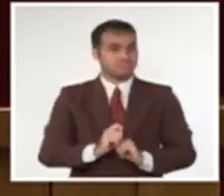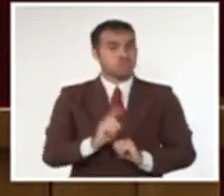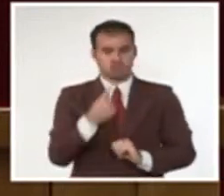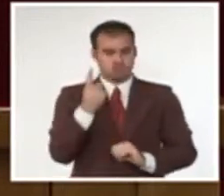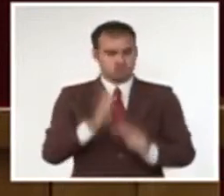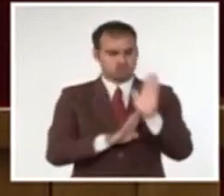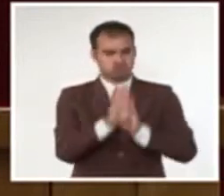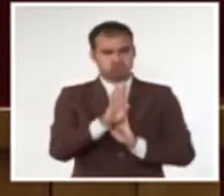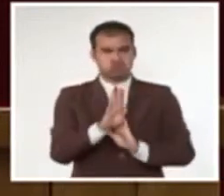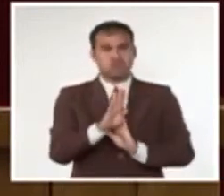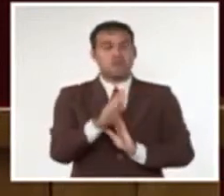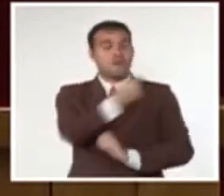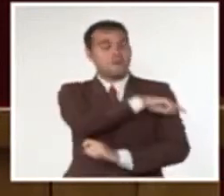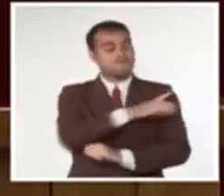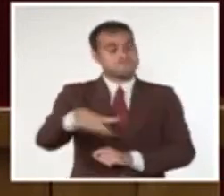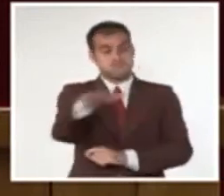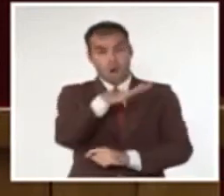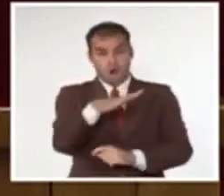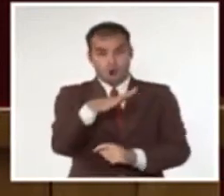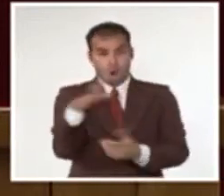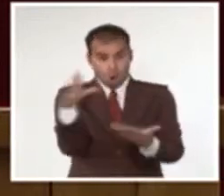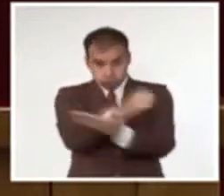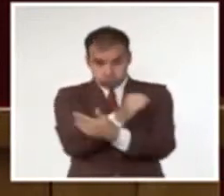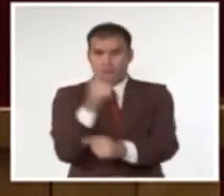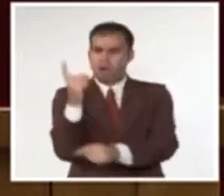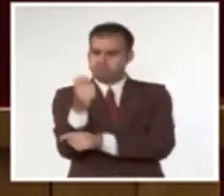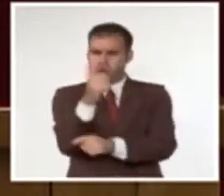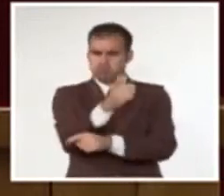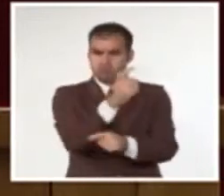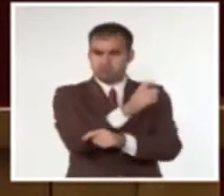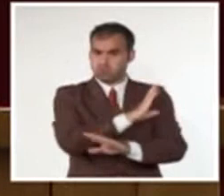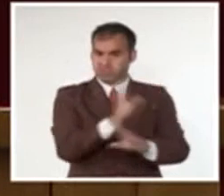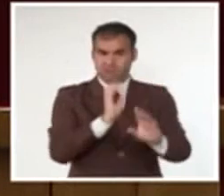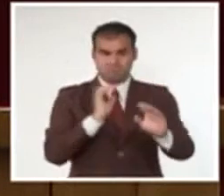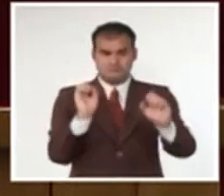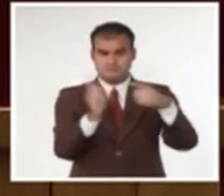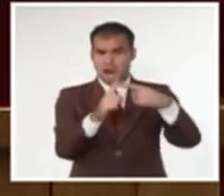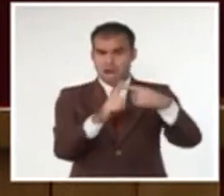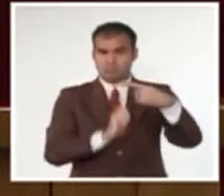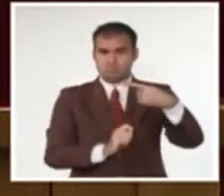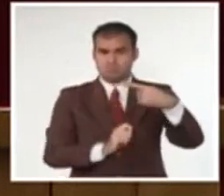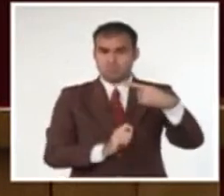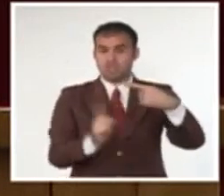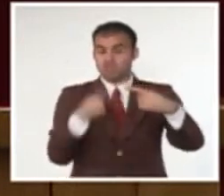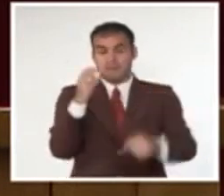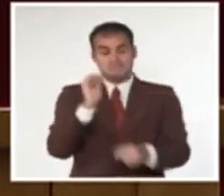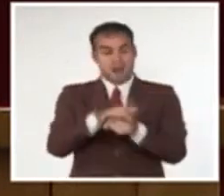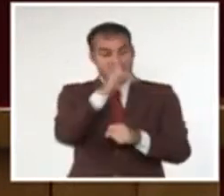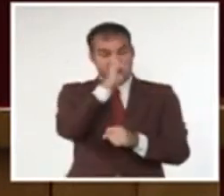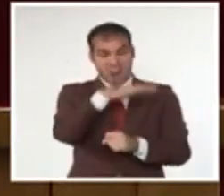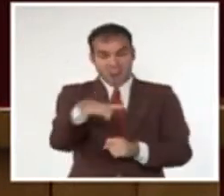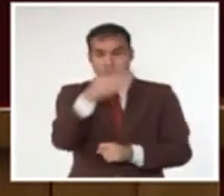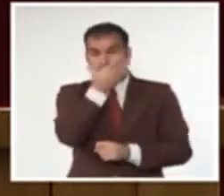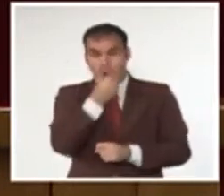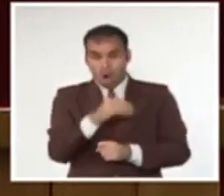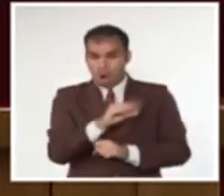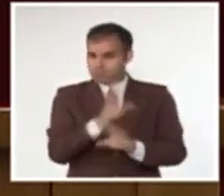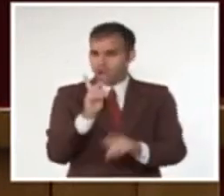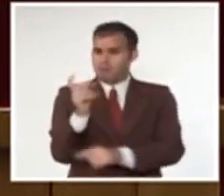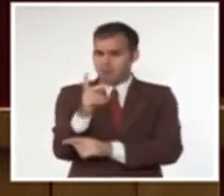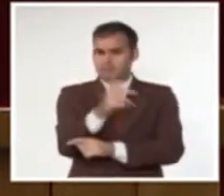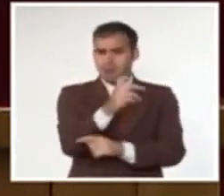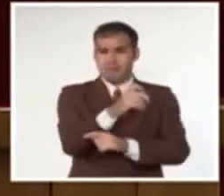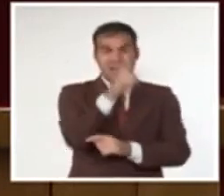el proceso de vacunación a su población y el primero que comenzó la inmunización en niños, niñas y adolescentes de 2